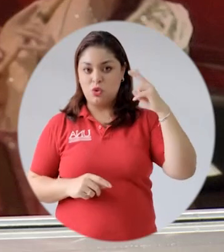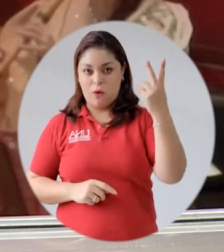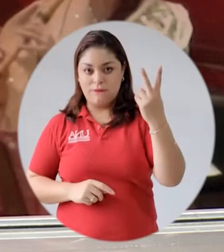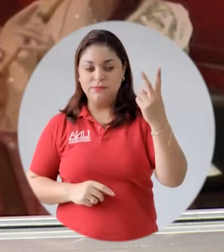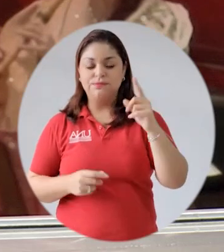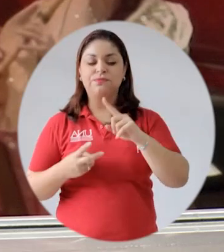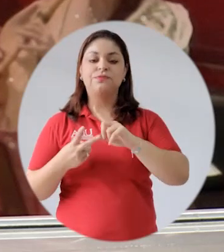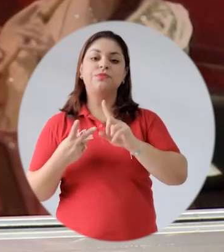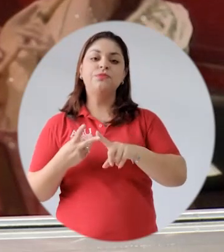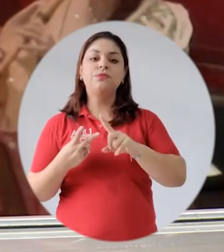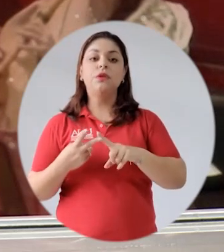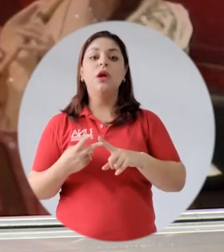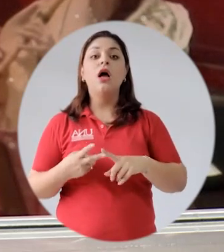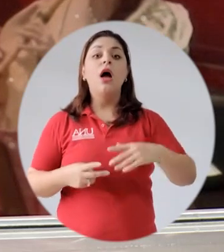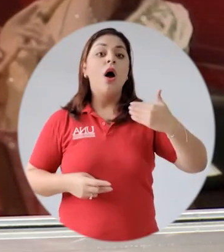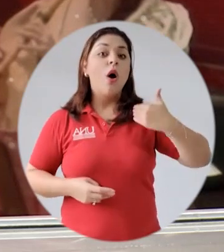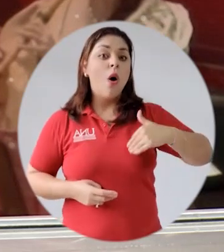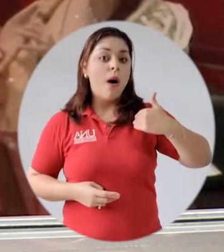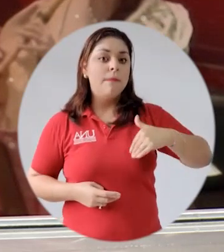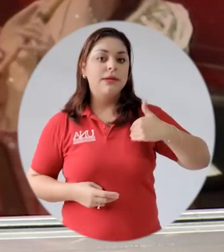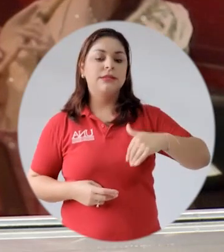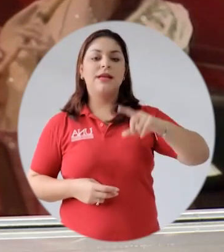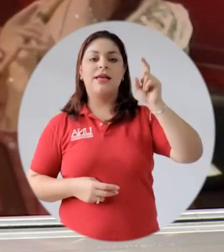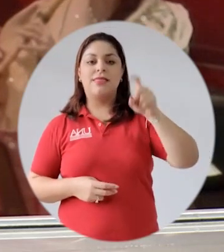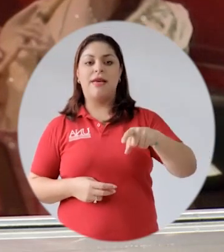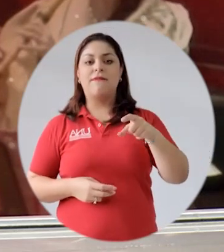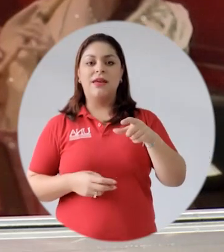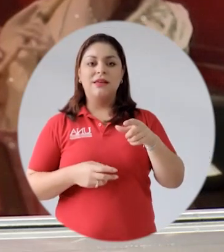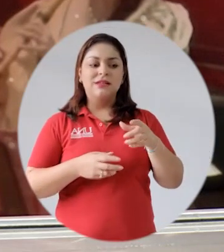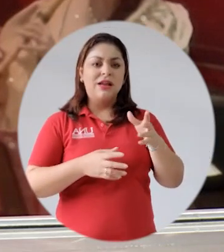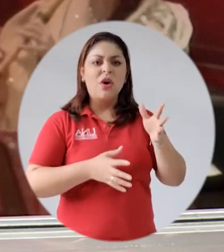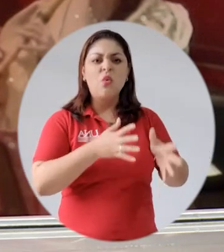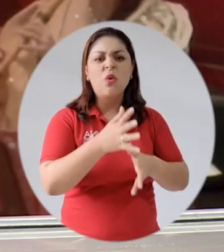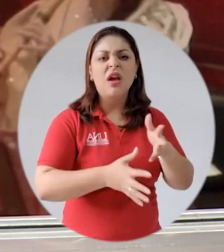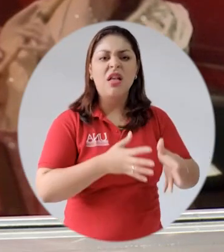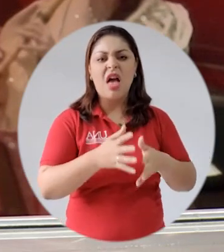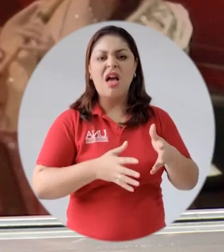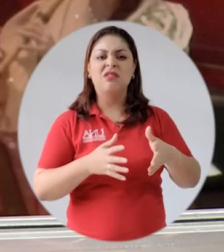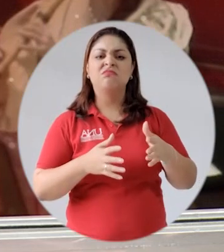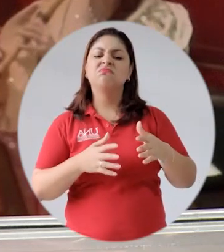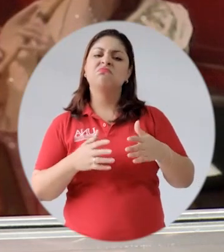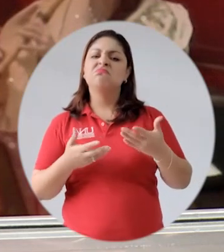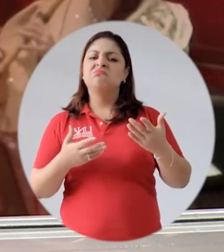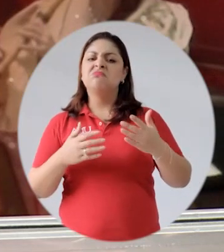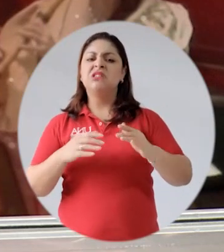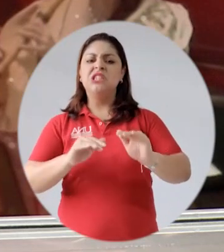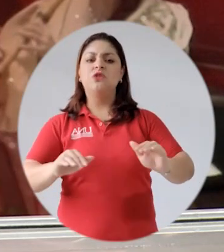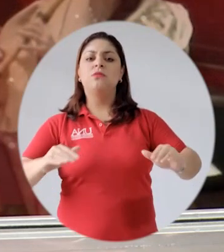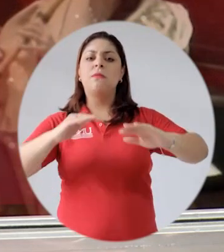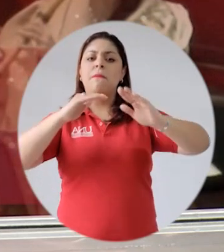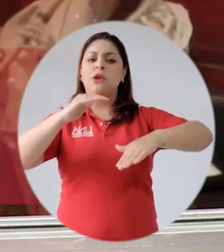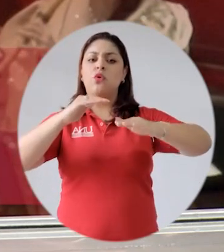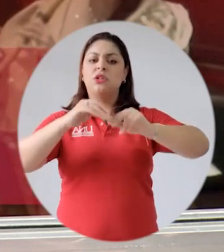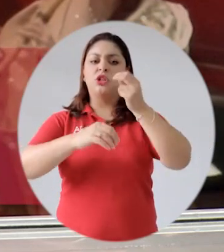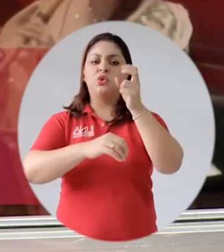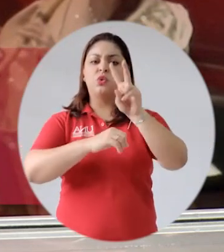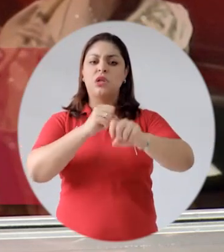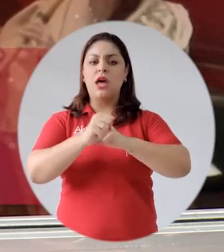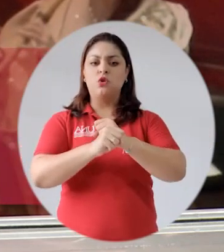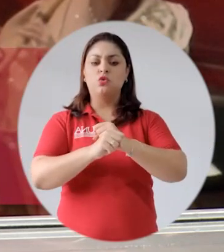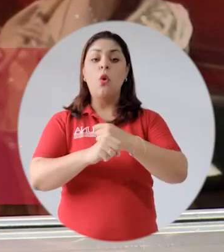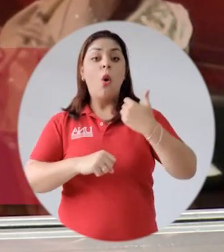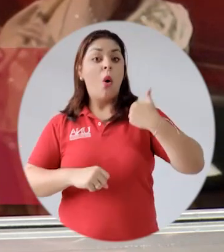cuidado de personas totalmente dependientes. Esto es muy importante en cuanto al tiempo que dedican 13 horas